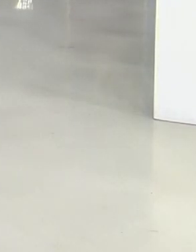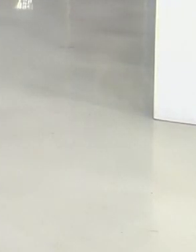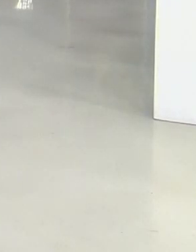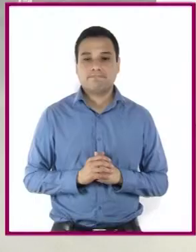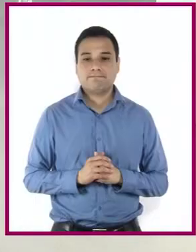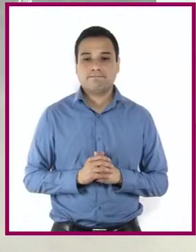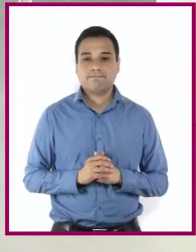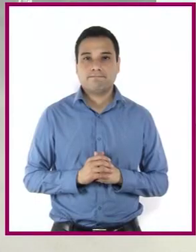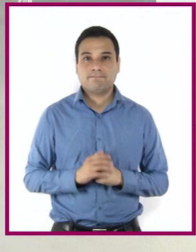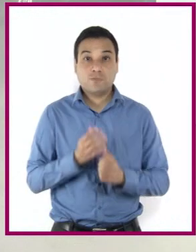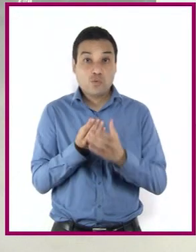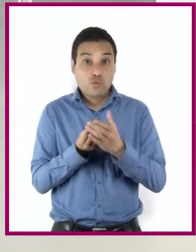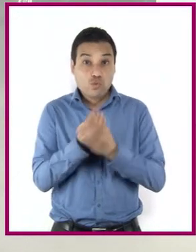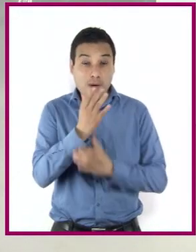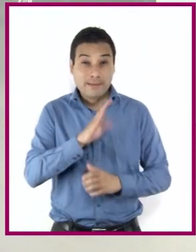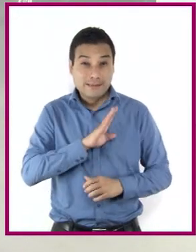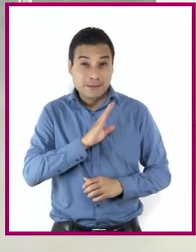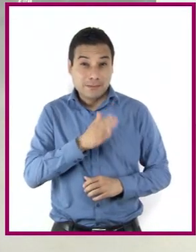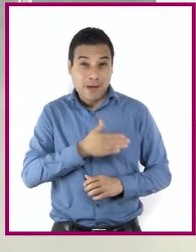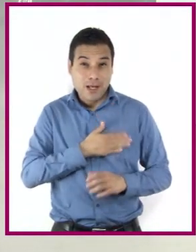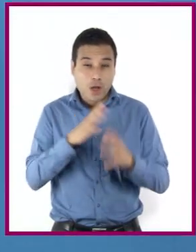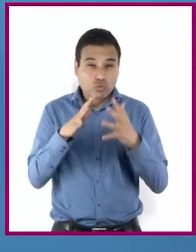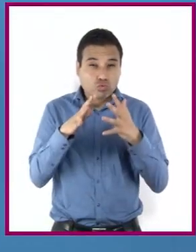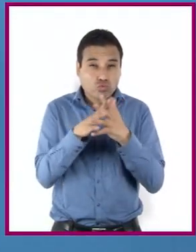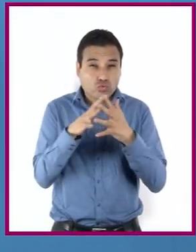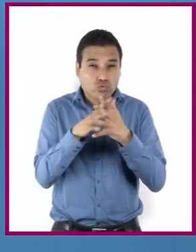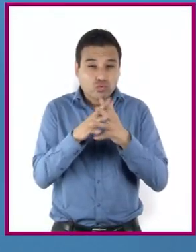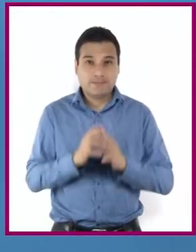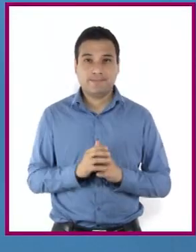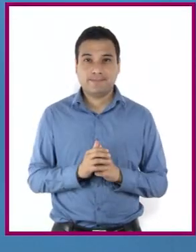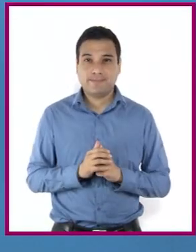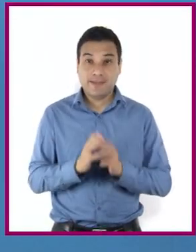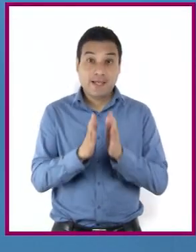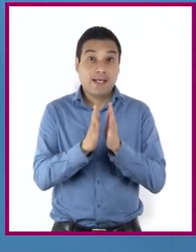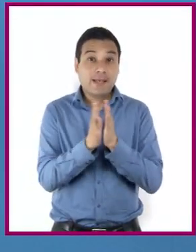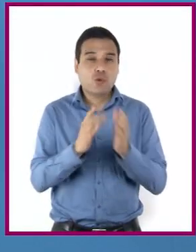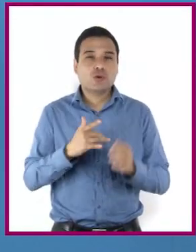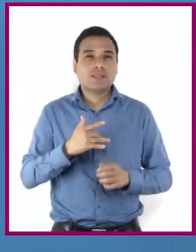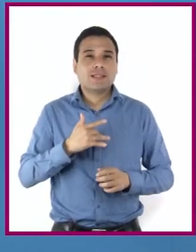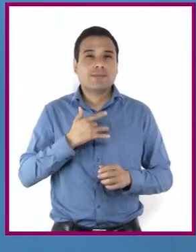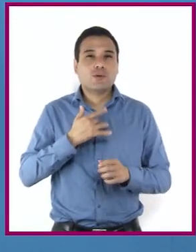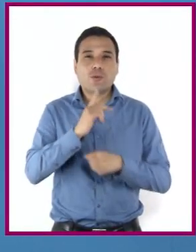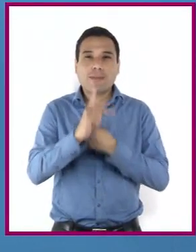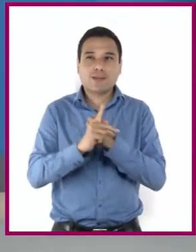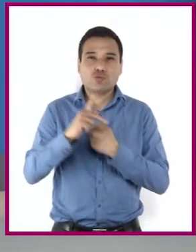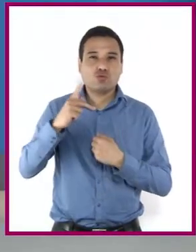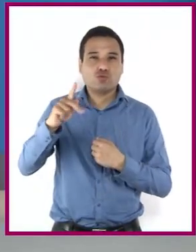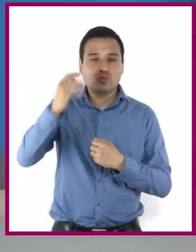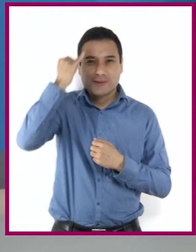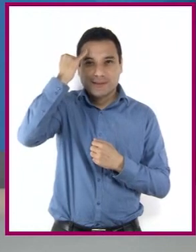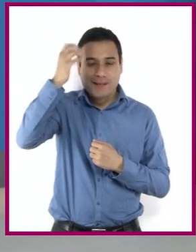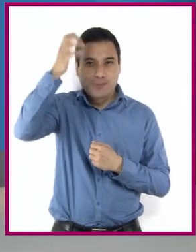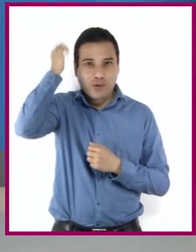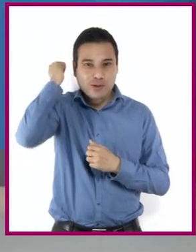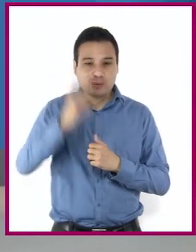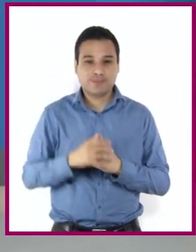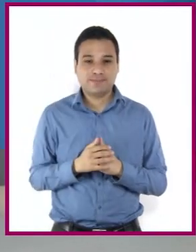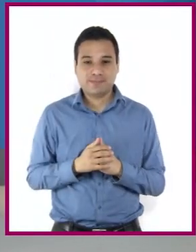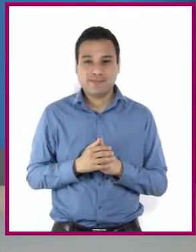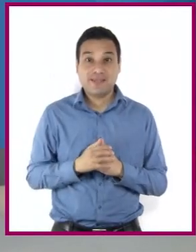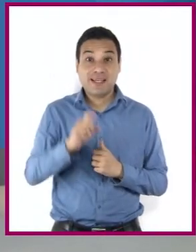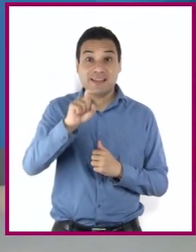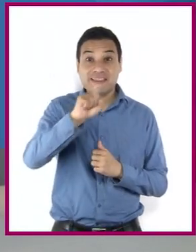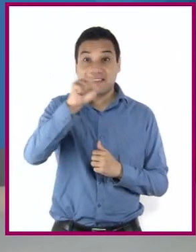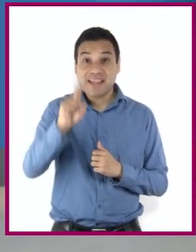La lucha por la autonomía en Nueva España se intensificó. Sentimientos de la nación, los ideales de Morelos. Texas dijo